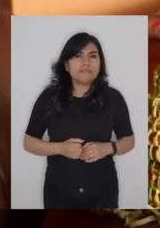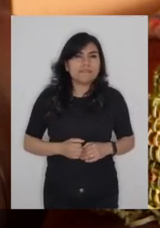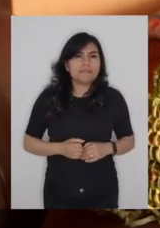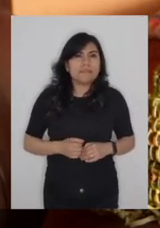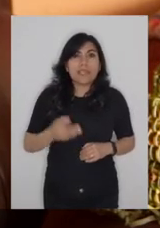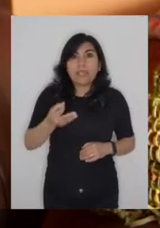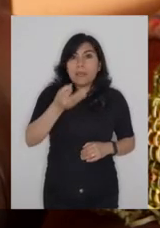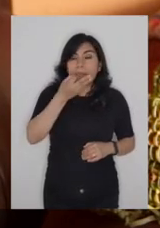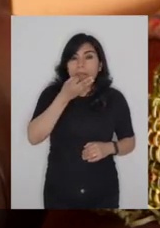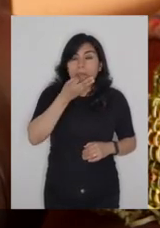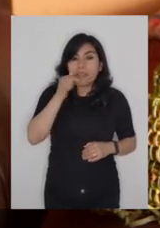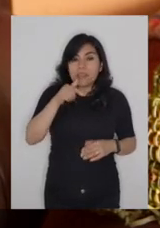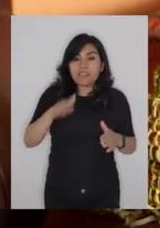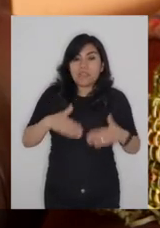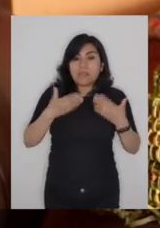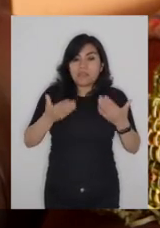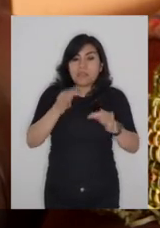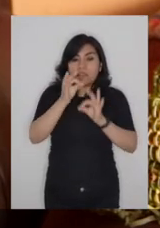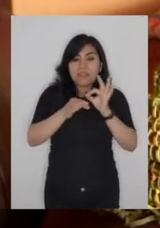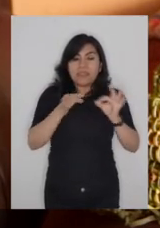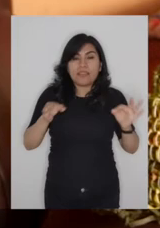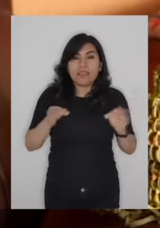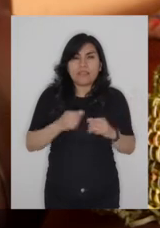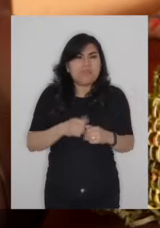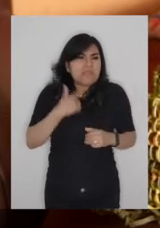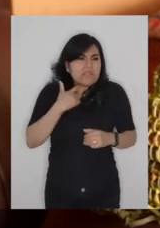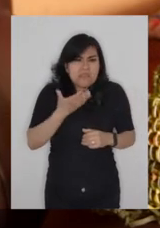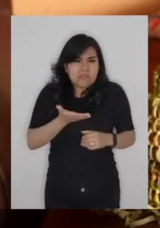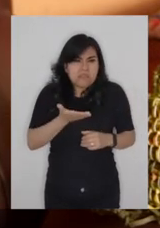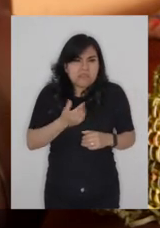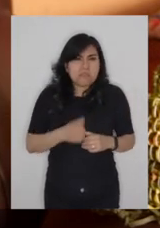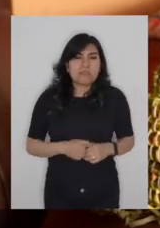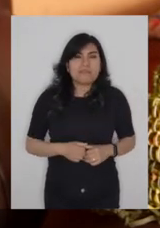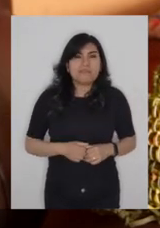Me dijo, aquí traje un regalo. Yo le dije, ¿qué será eso?